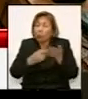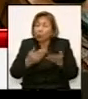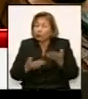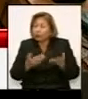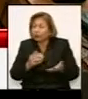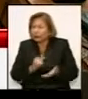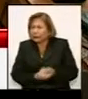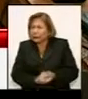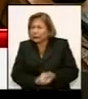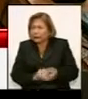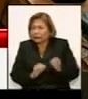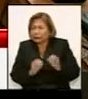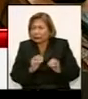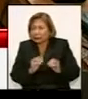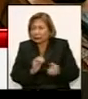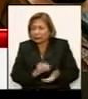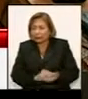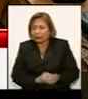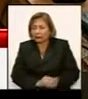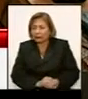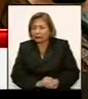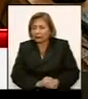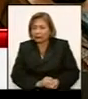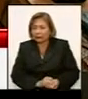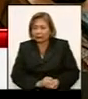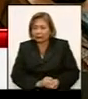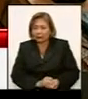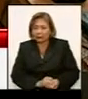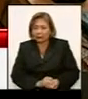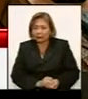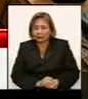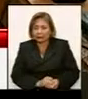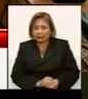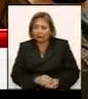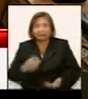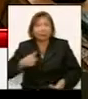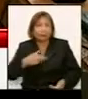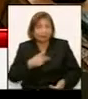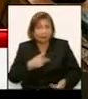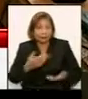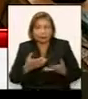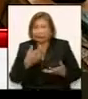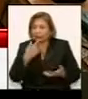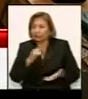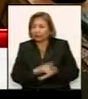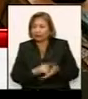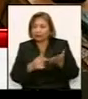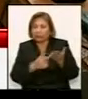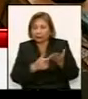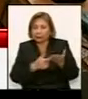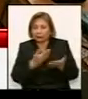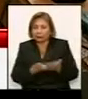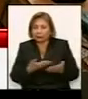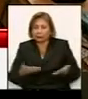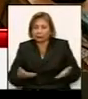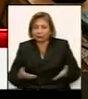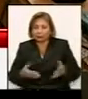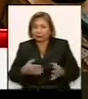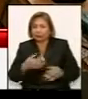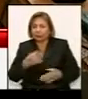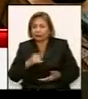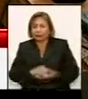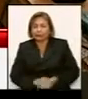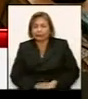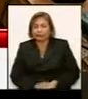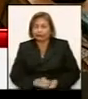investigación e incidencia también y nosotros creemos que la tecnología es una herramienta de transformación social